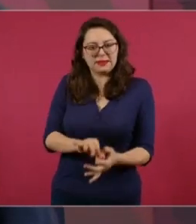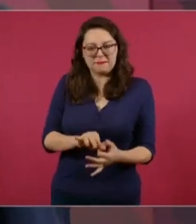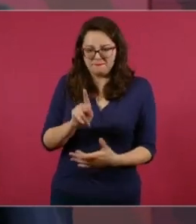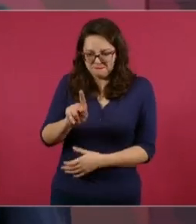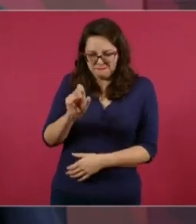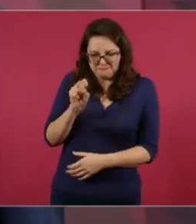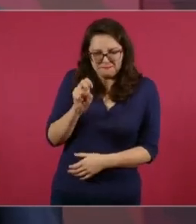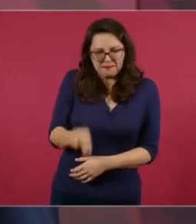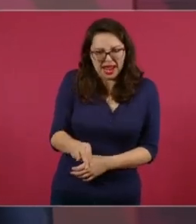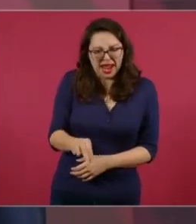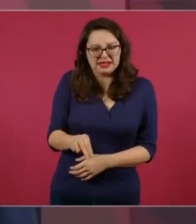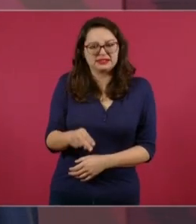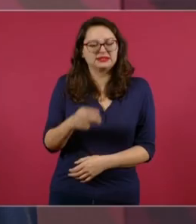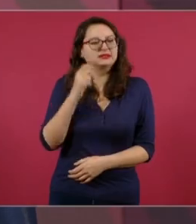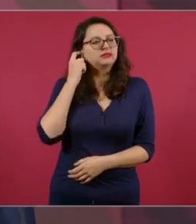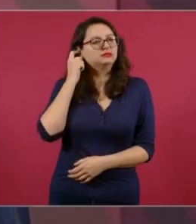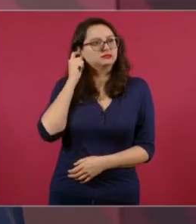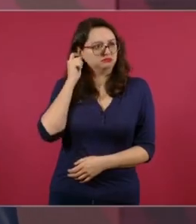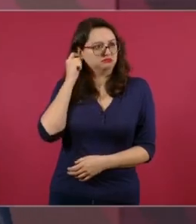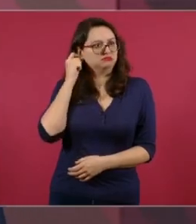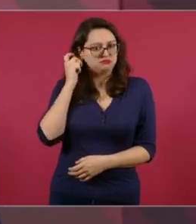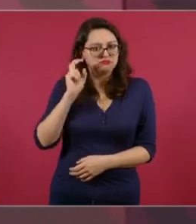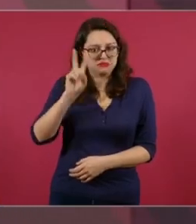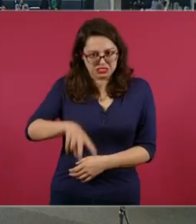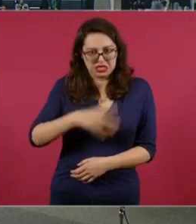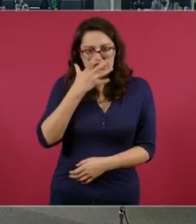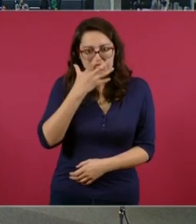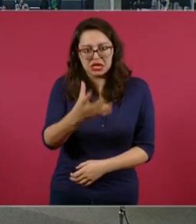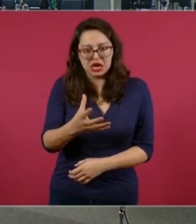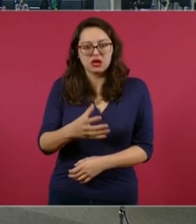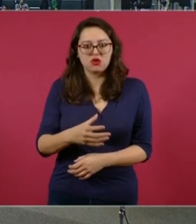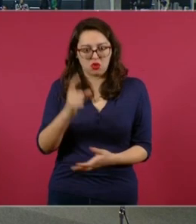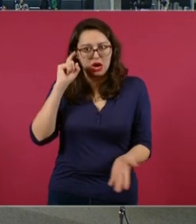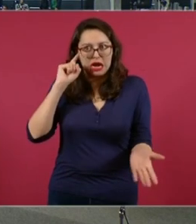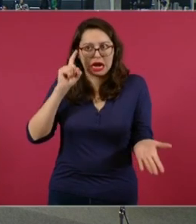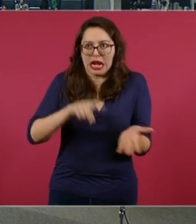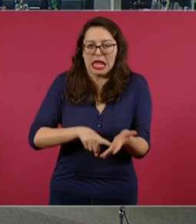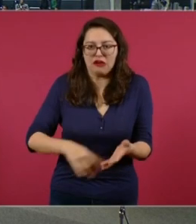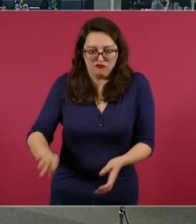Panistas, panistas, familias, panistas, panistas.